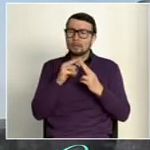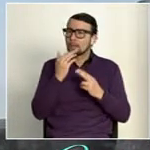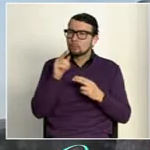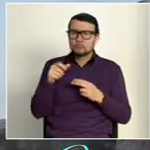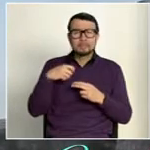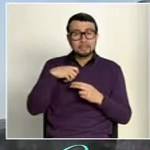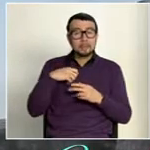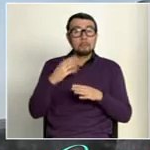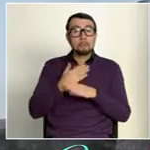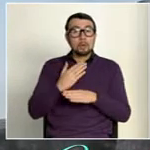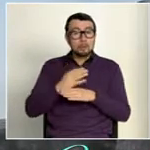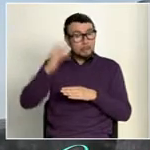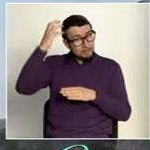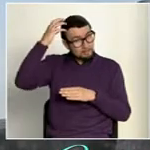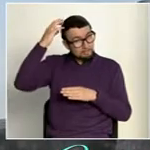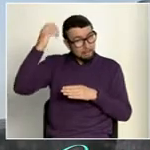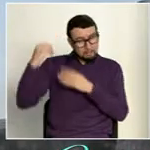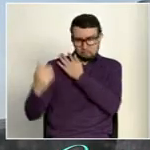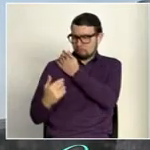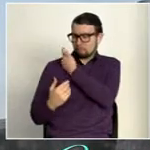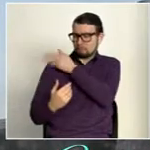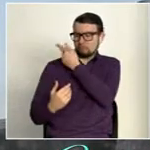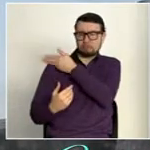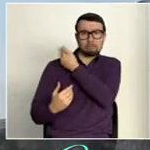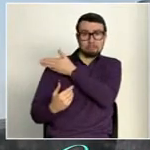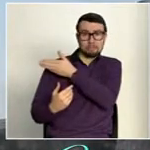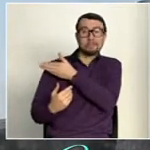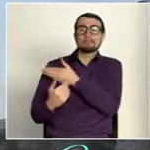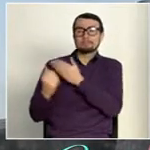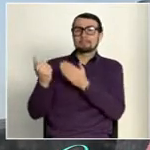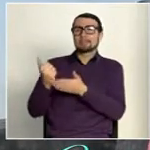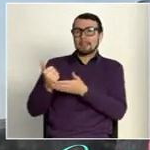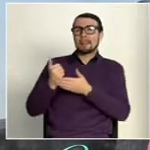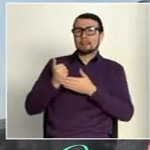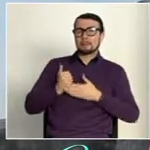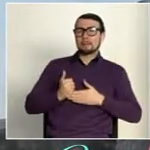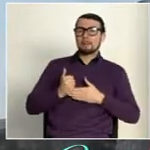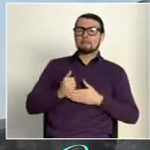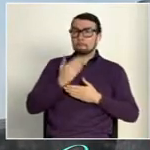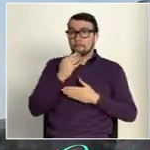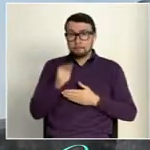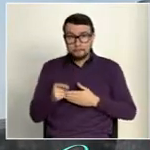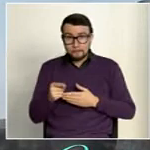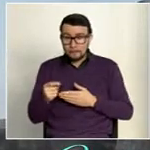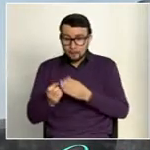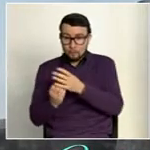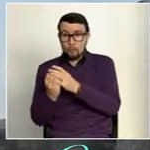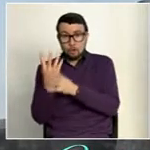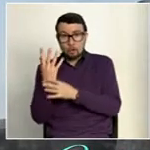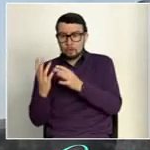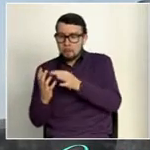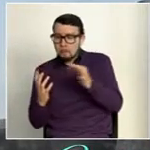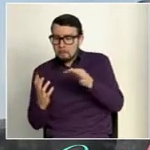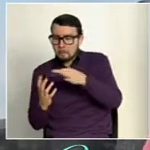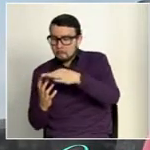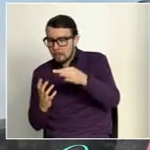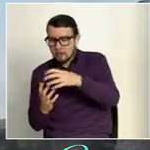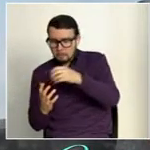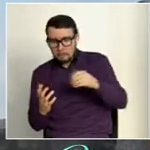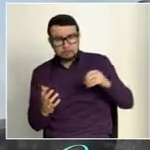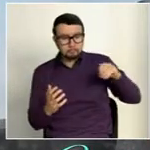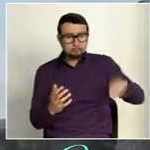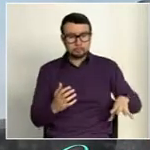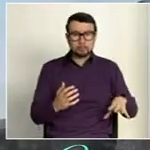caspa, entonces es muy útil para que usted haga unas hojitas de flor de cayena